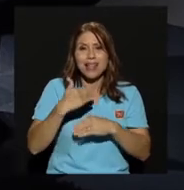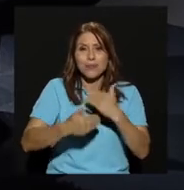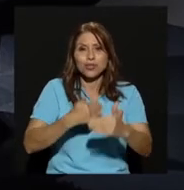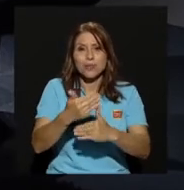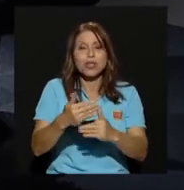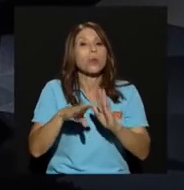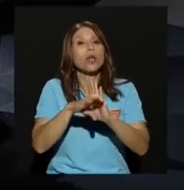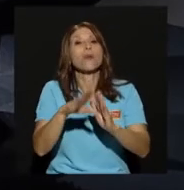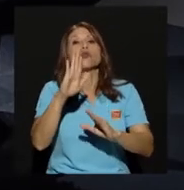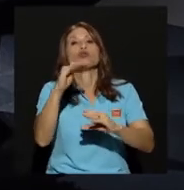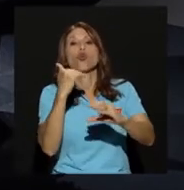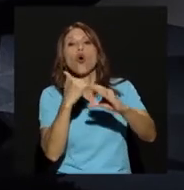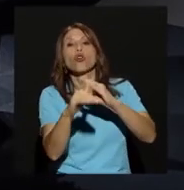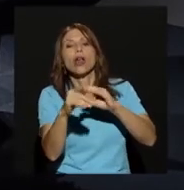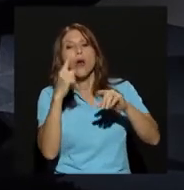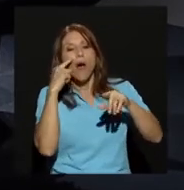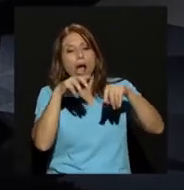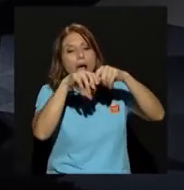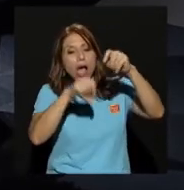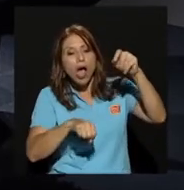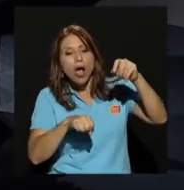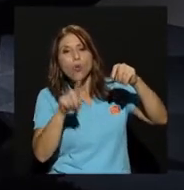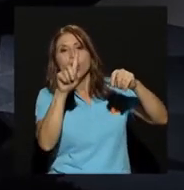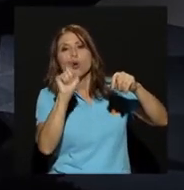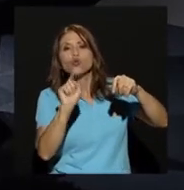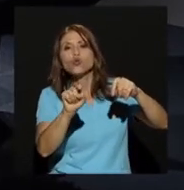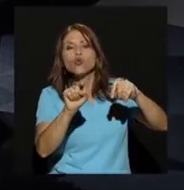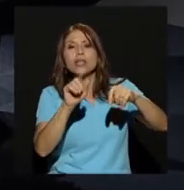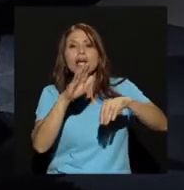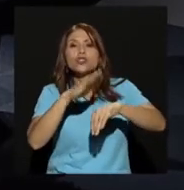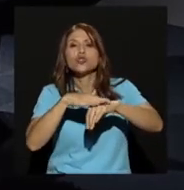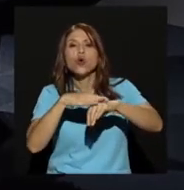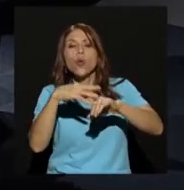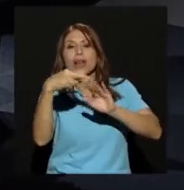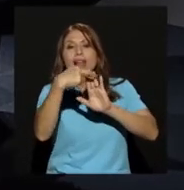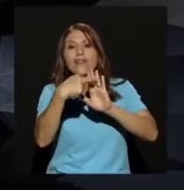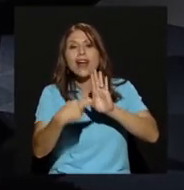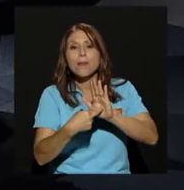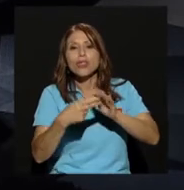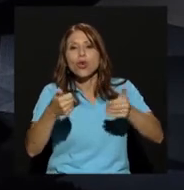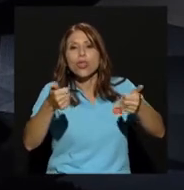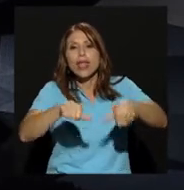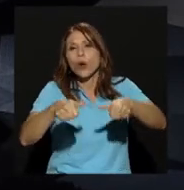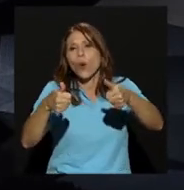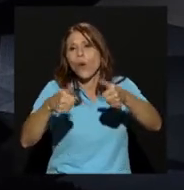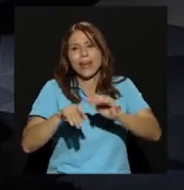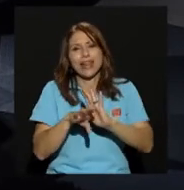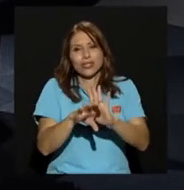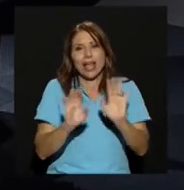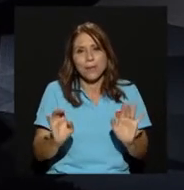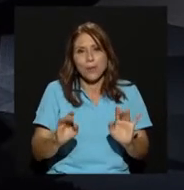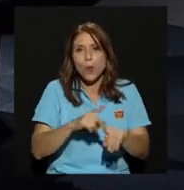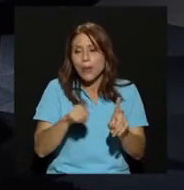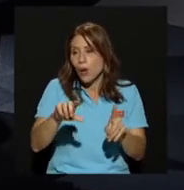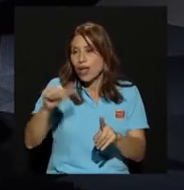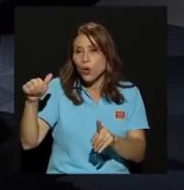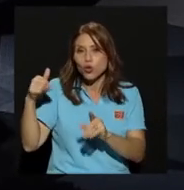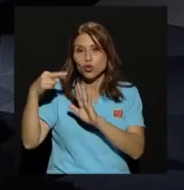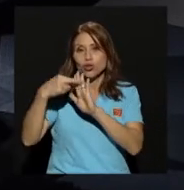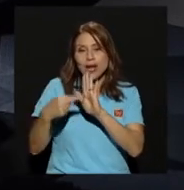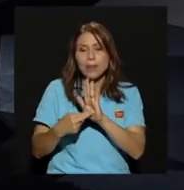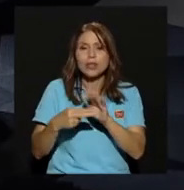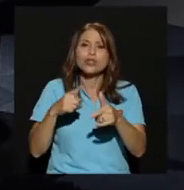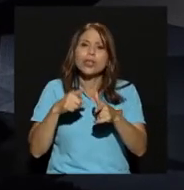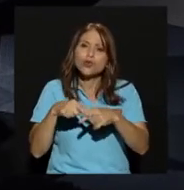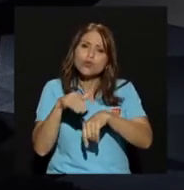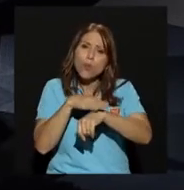le llega, hay una consulta sobre el reglamento de convenios, por ejemplo, estoy poniendo, ¿verdad? Pero hay otros reglamentos. Entonces, por favor,